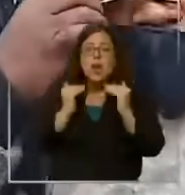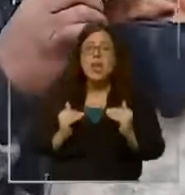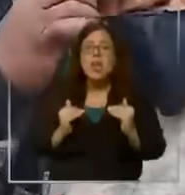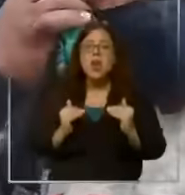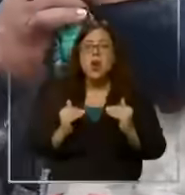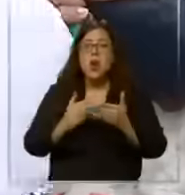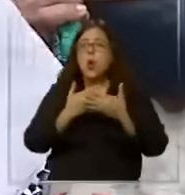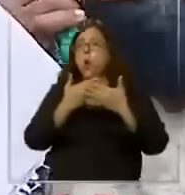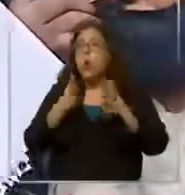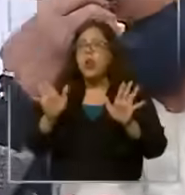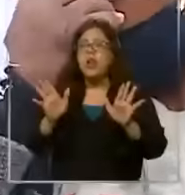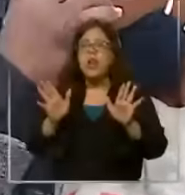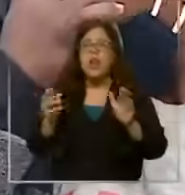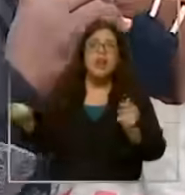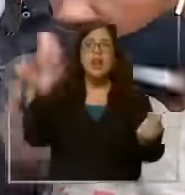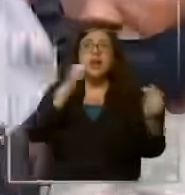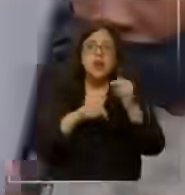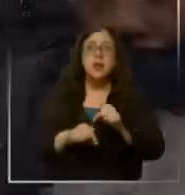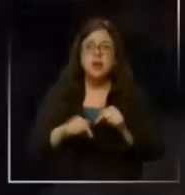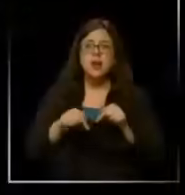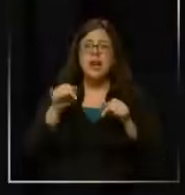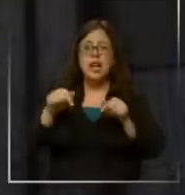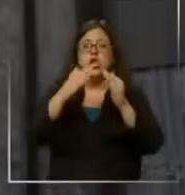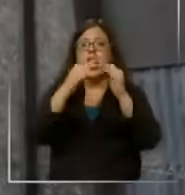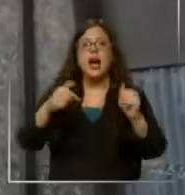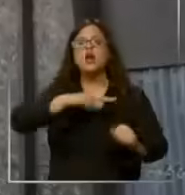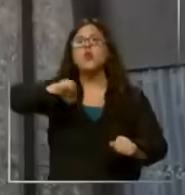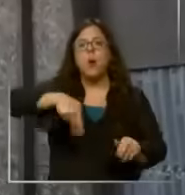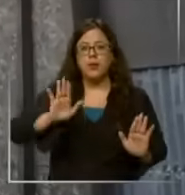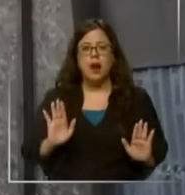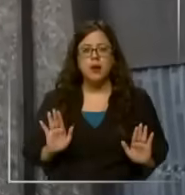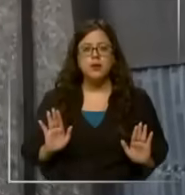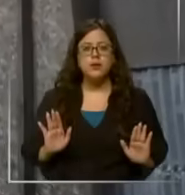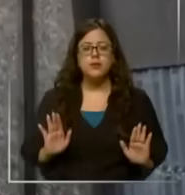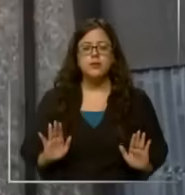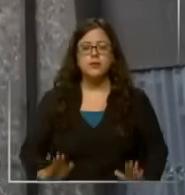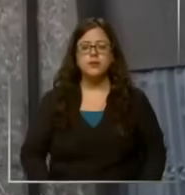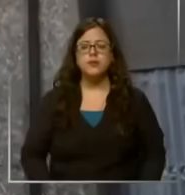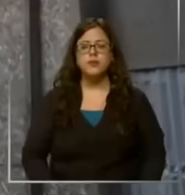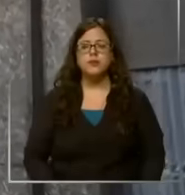manera que sea que llegaron acá, de alguna manera este ya es nuestra casa.